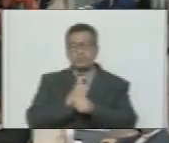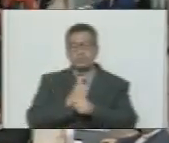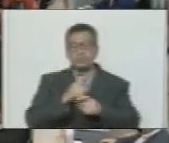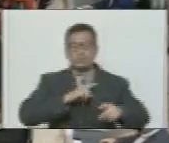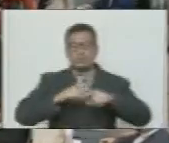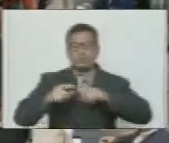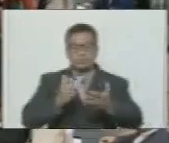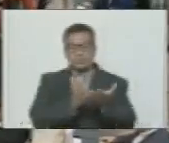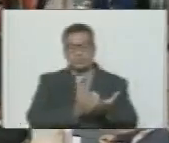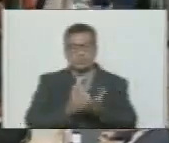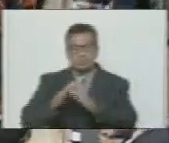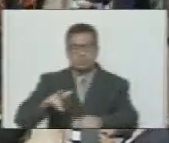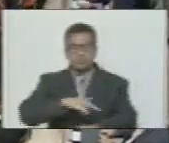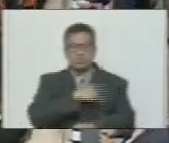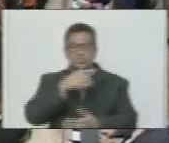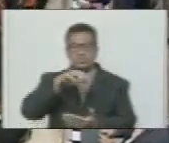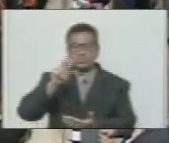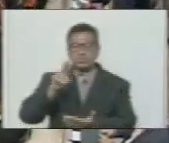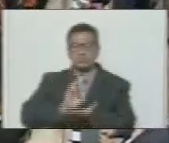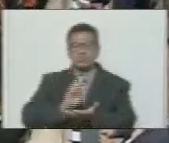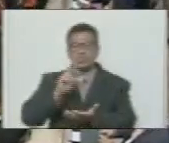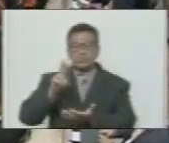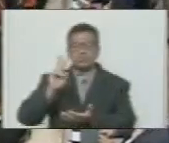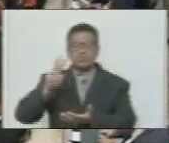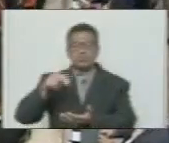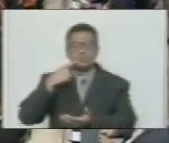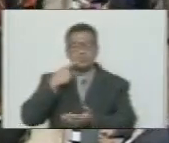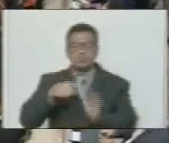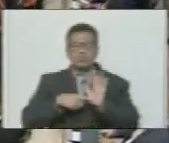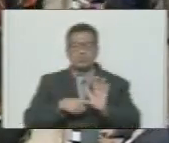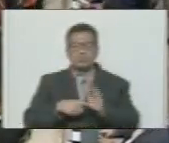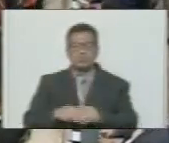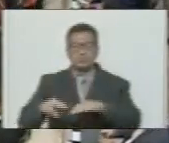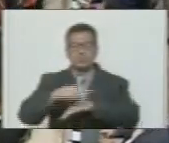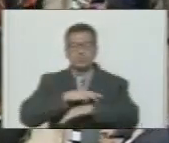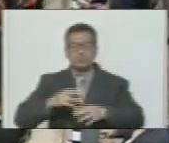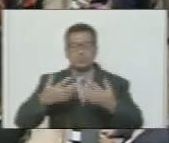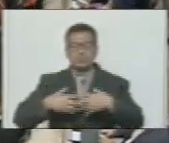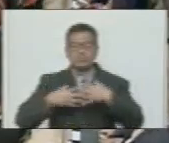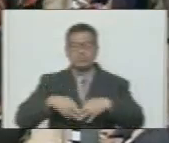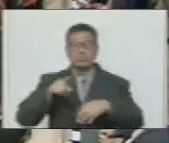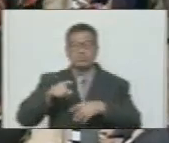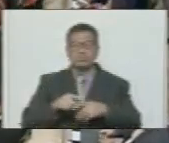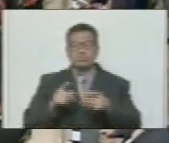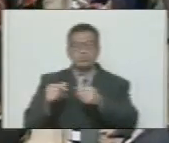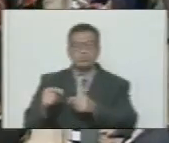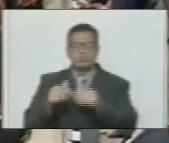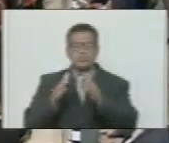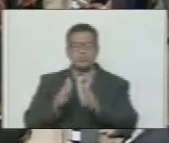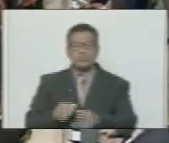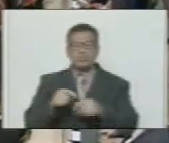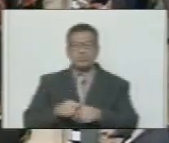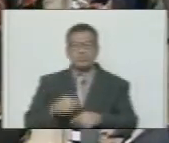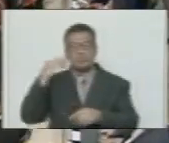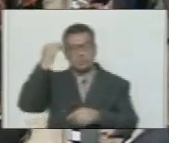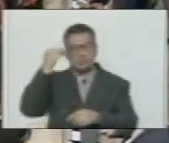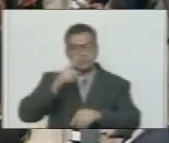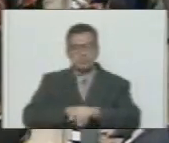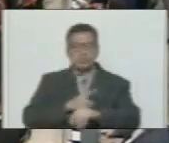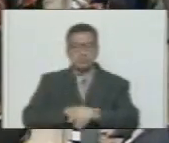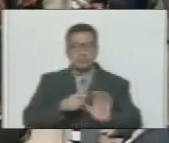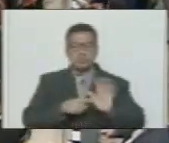destacado en la dirigencia estudiantil de la Universidad Central de Venezuela, quien estuvo también al frente del Ministerio de Industrias y es economista.